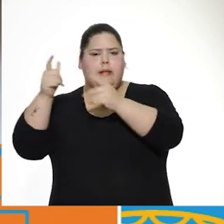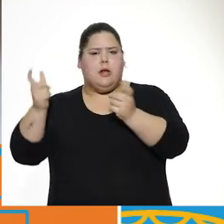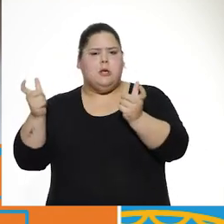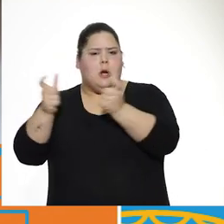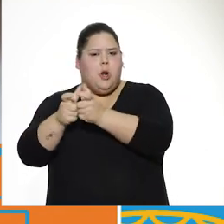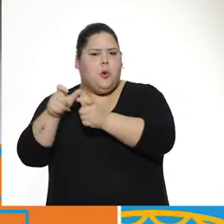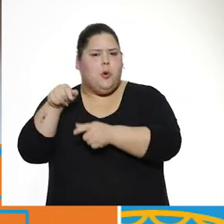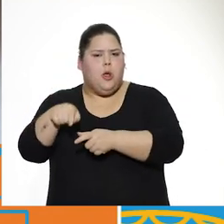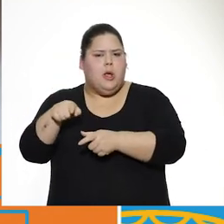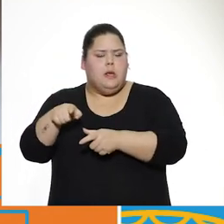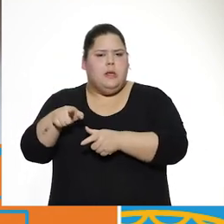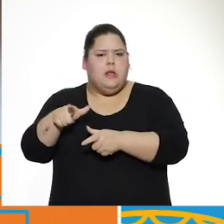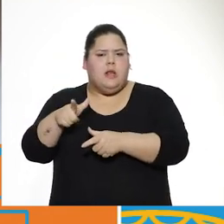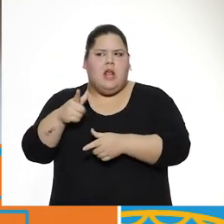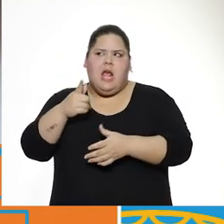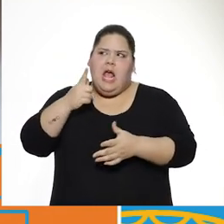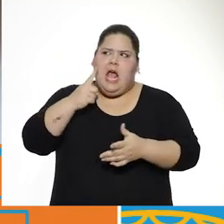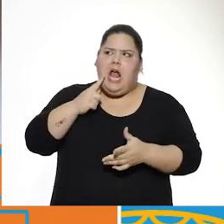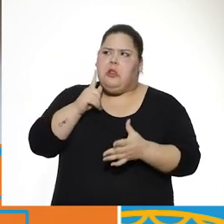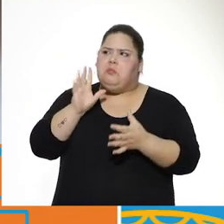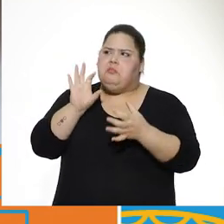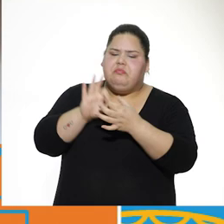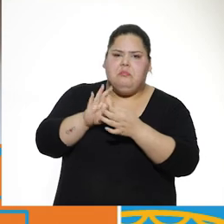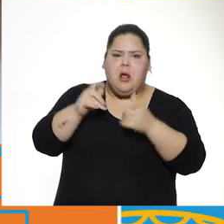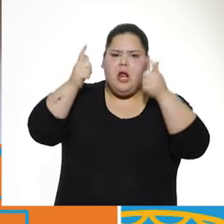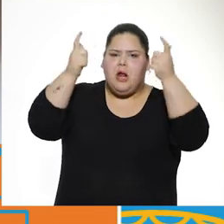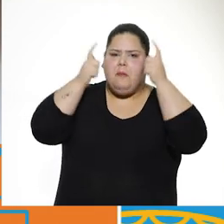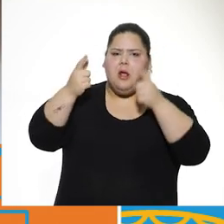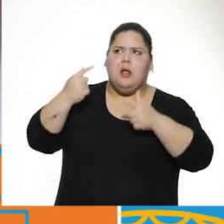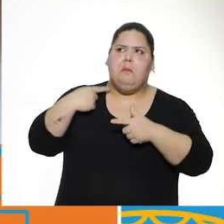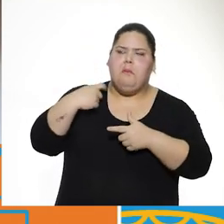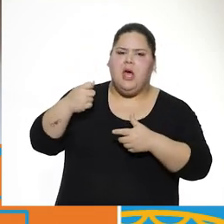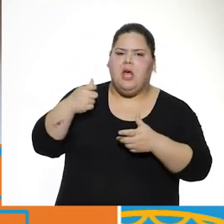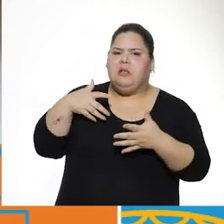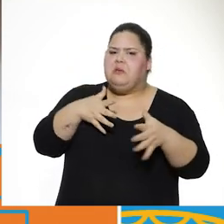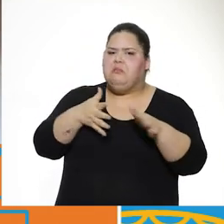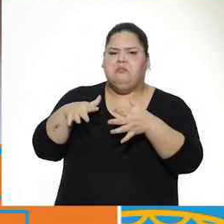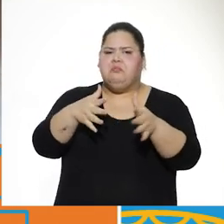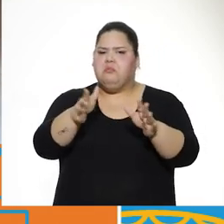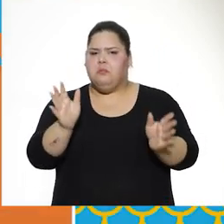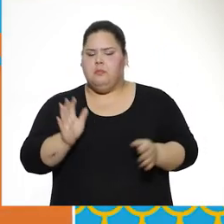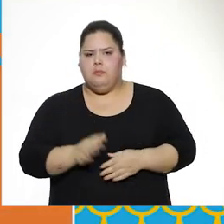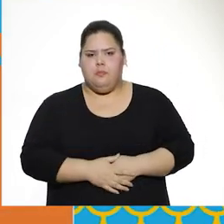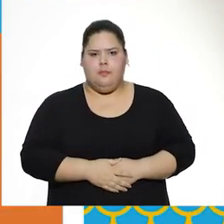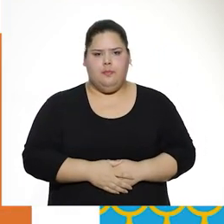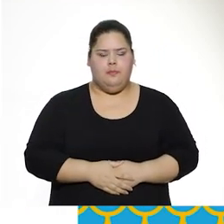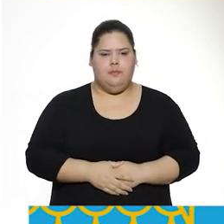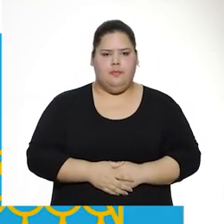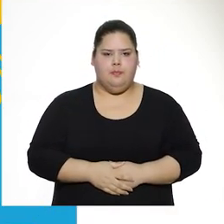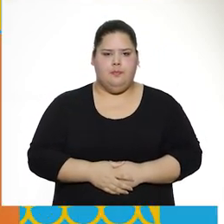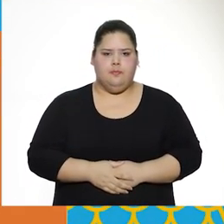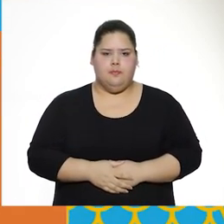cabildo abierto y algo con el rey de España y todo eso, más o menos.